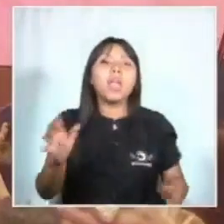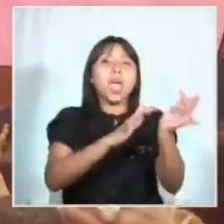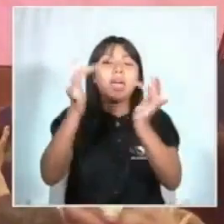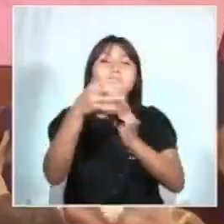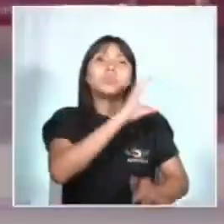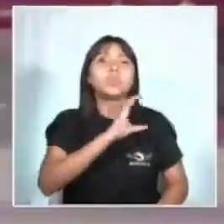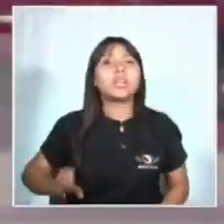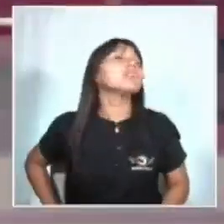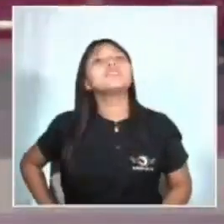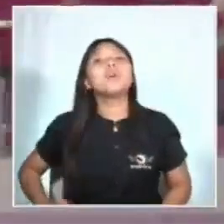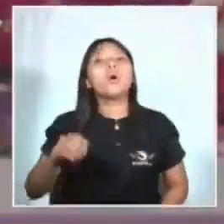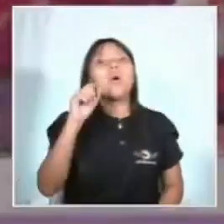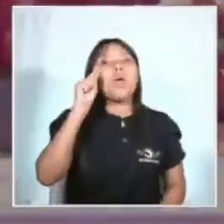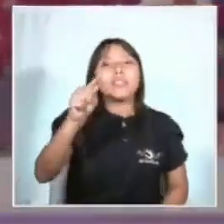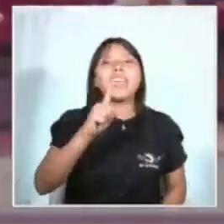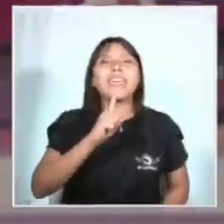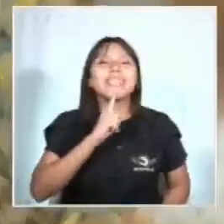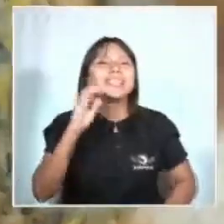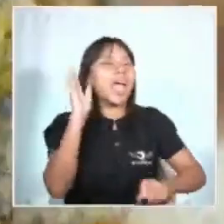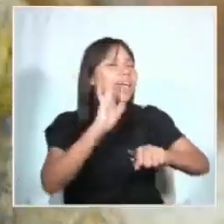Jesucristo te está llamando.